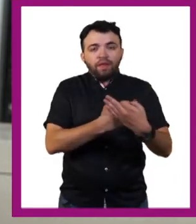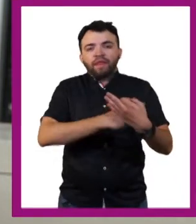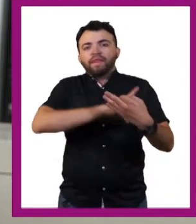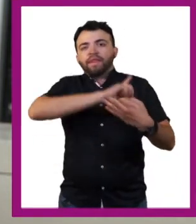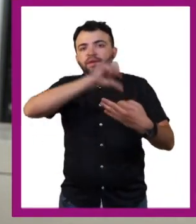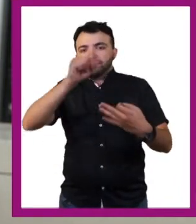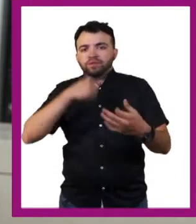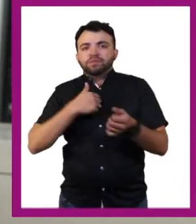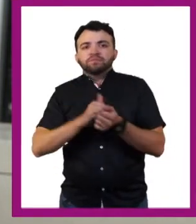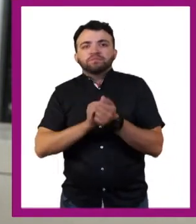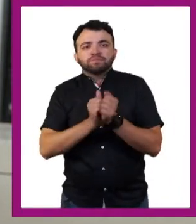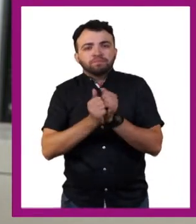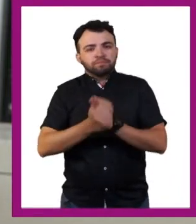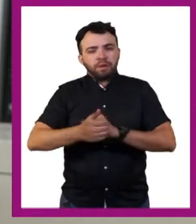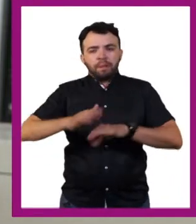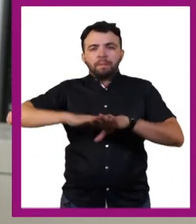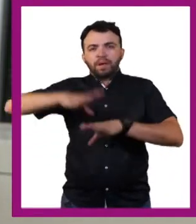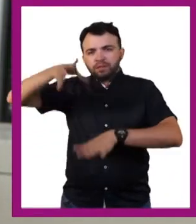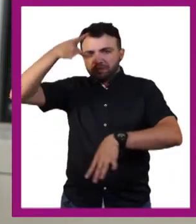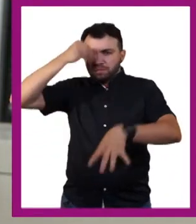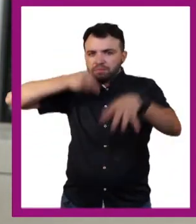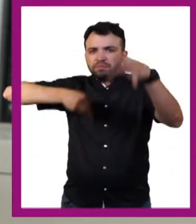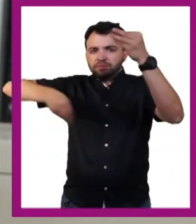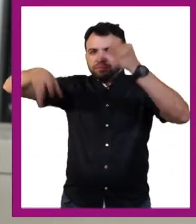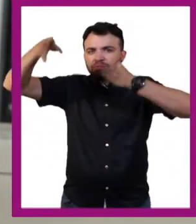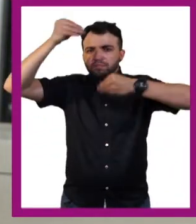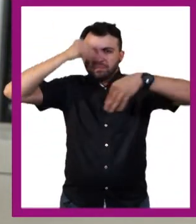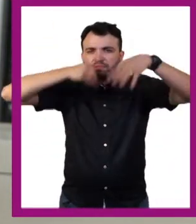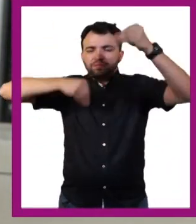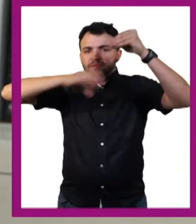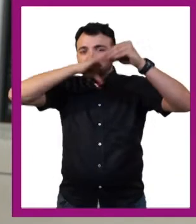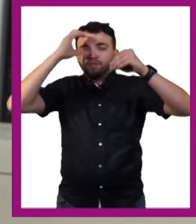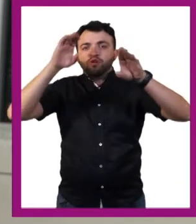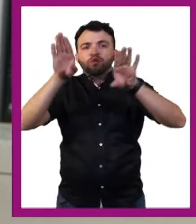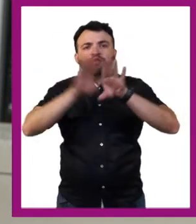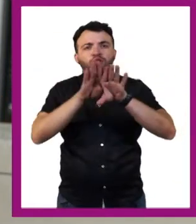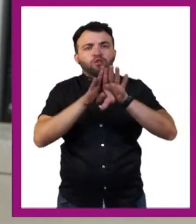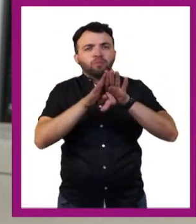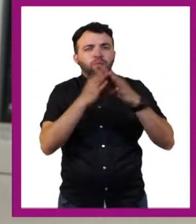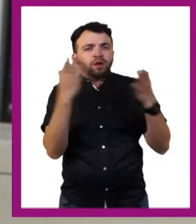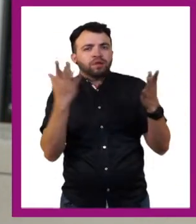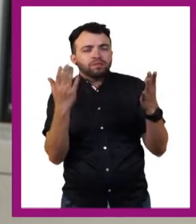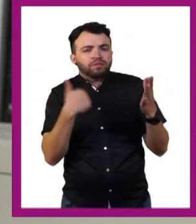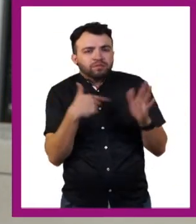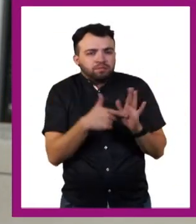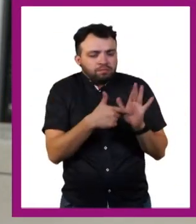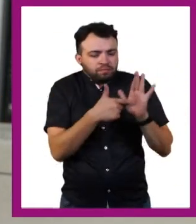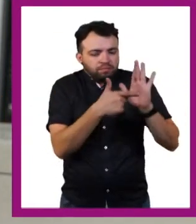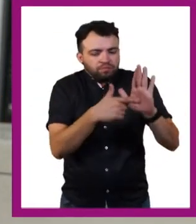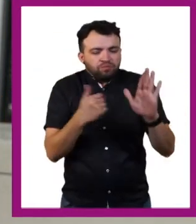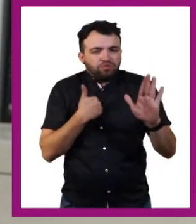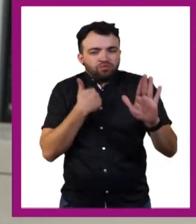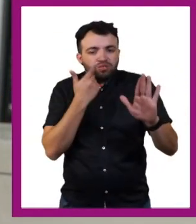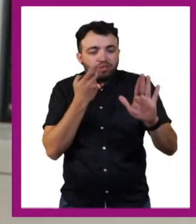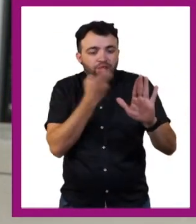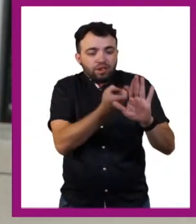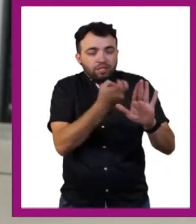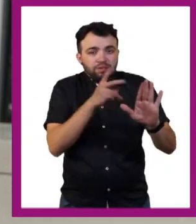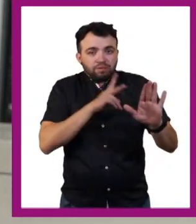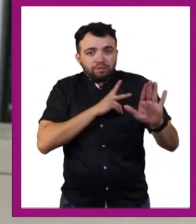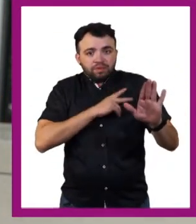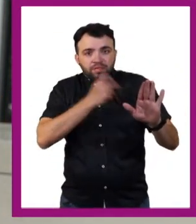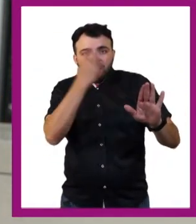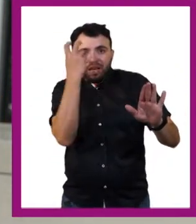pues que puedes manejar el lenguaje para expresarte, para decir las cosas como tú